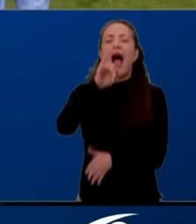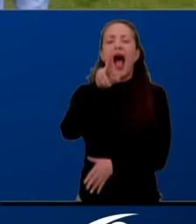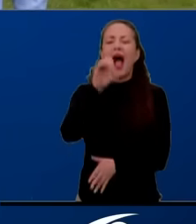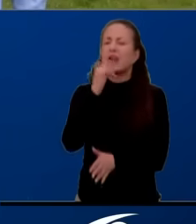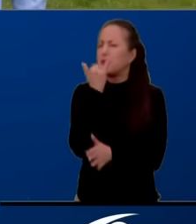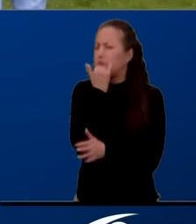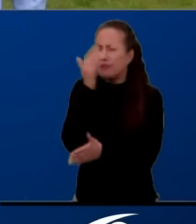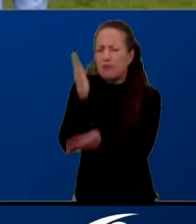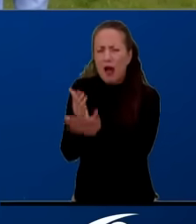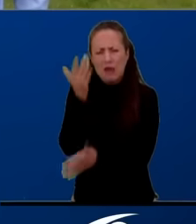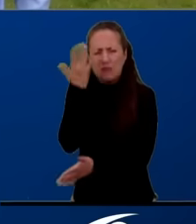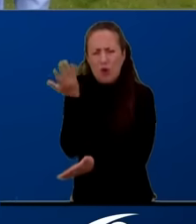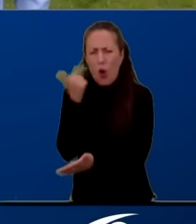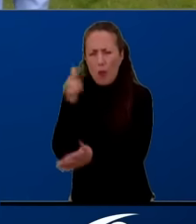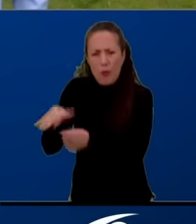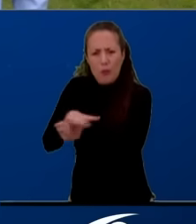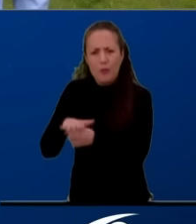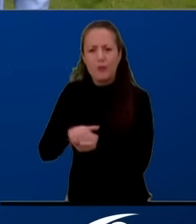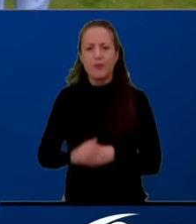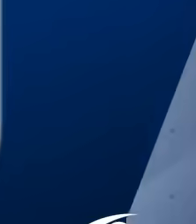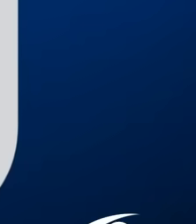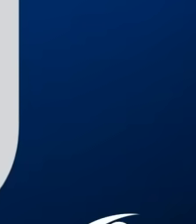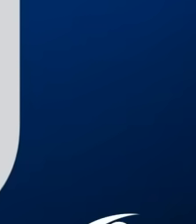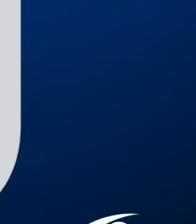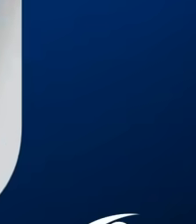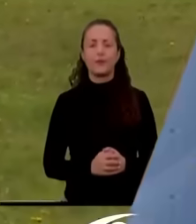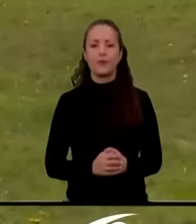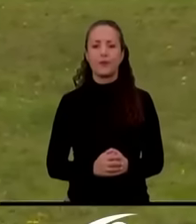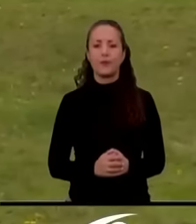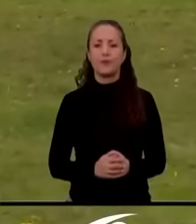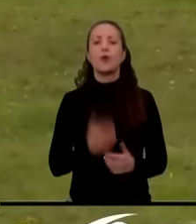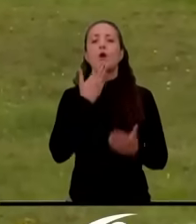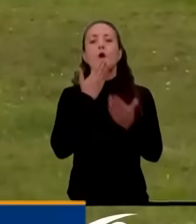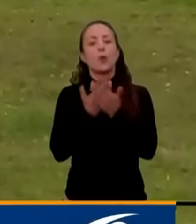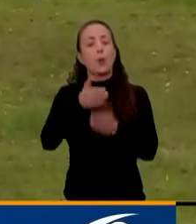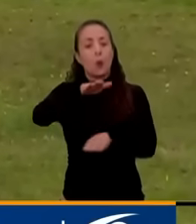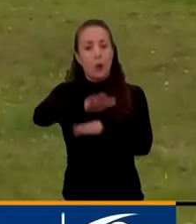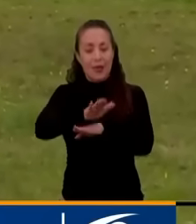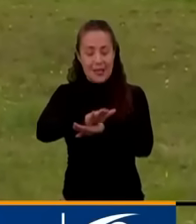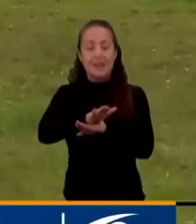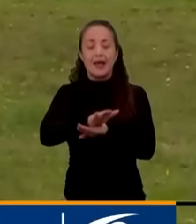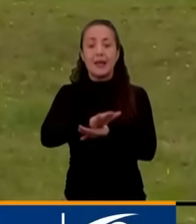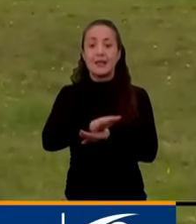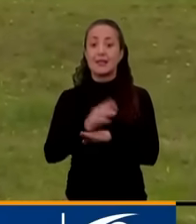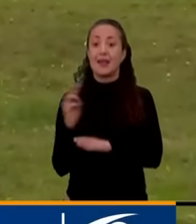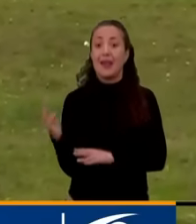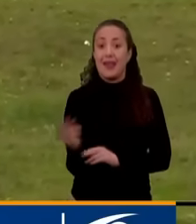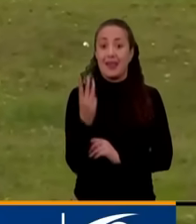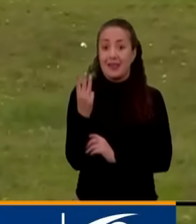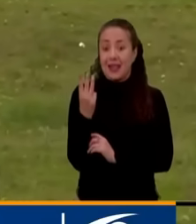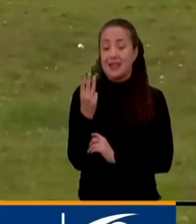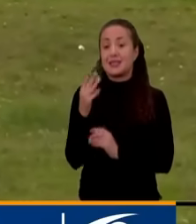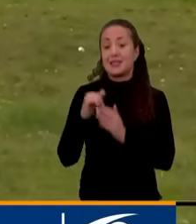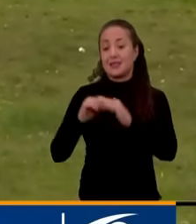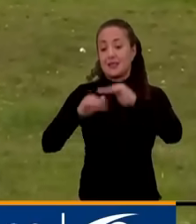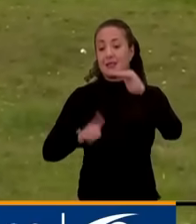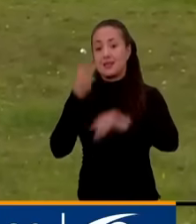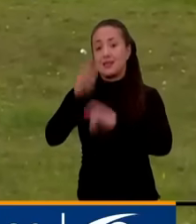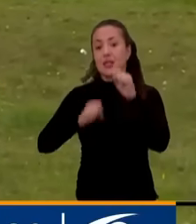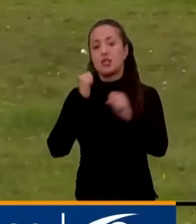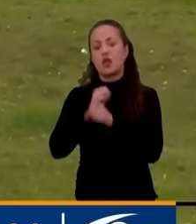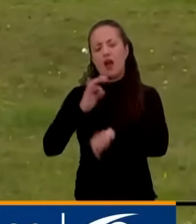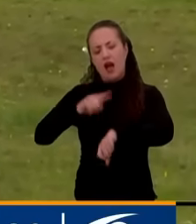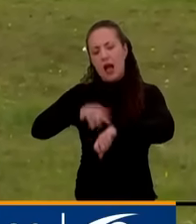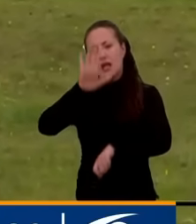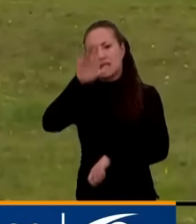esta tragedia Buenas tardes miren los tres menores salieron sobre las 5:40 de la tarde